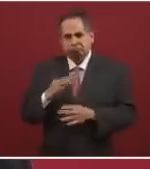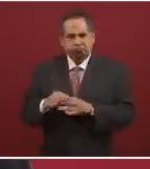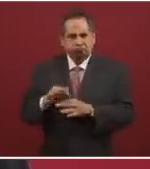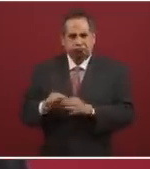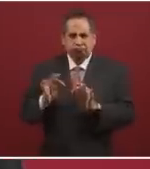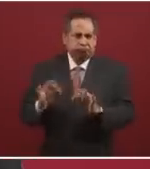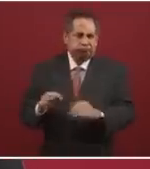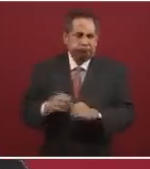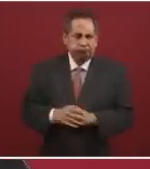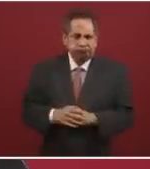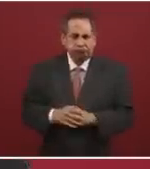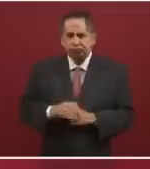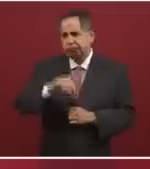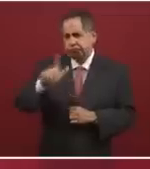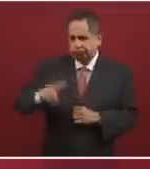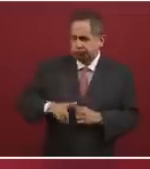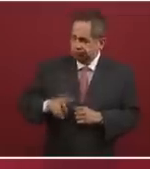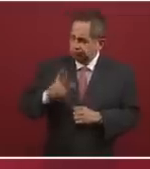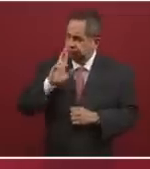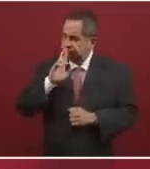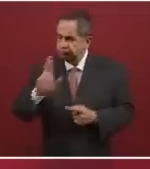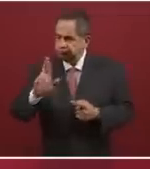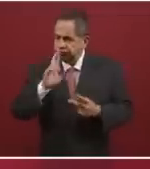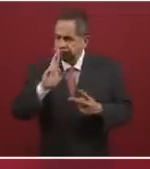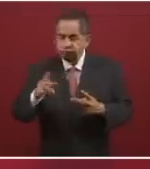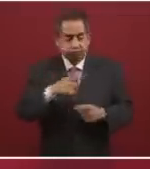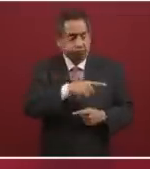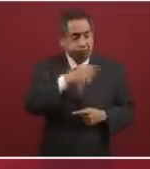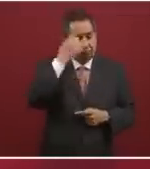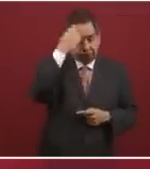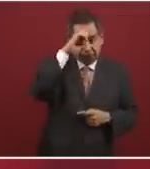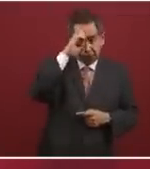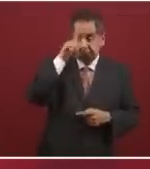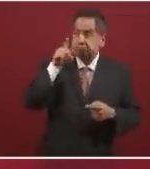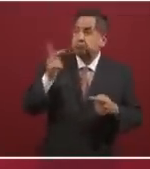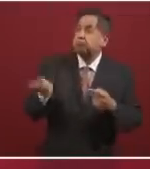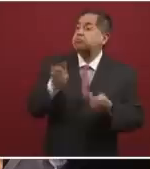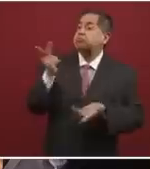vamos a estar respondiendo a los expertos